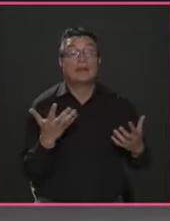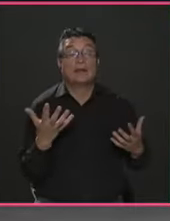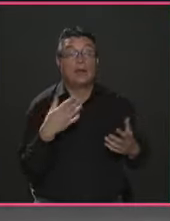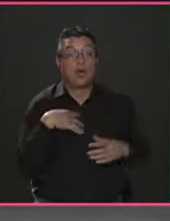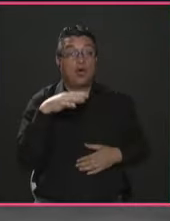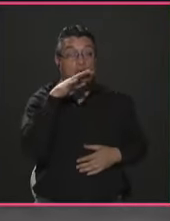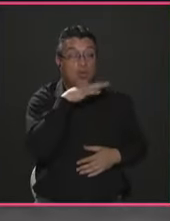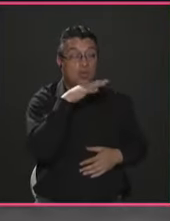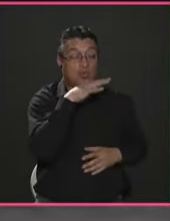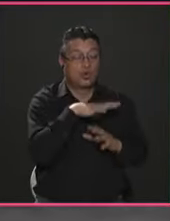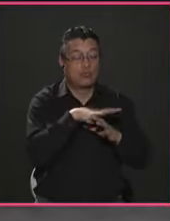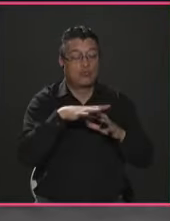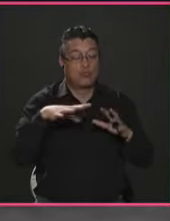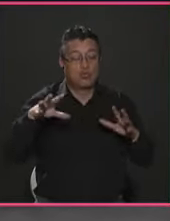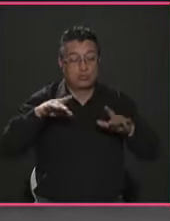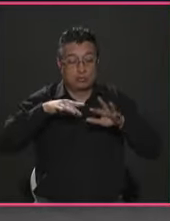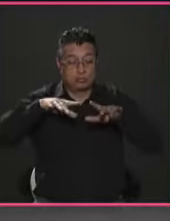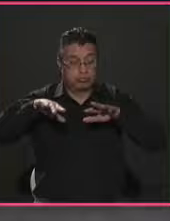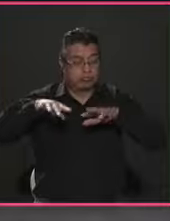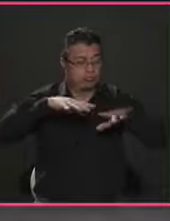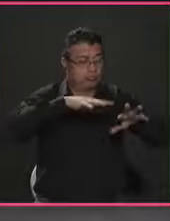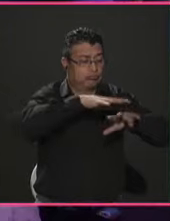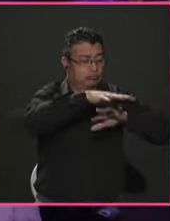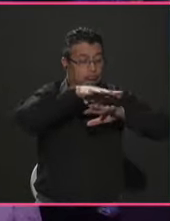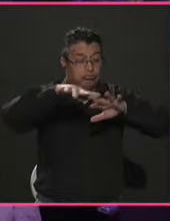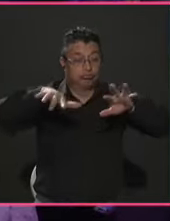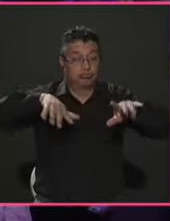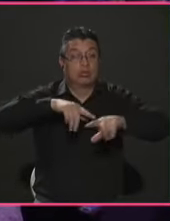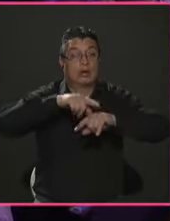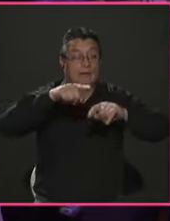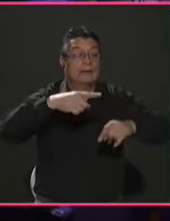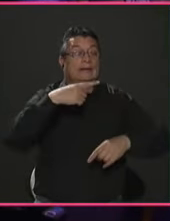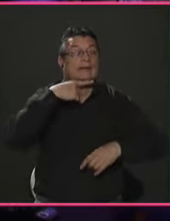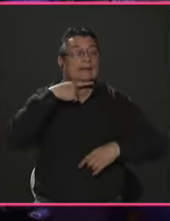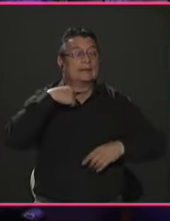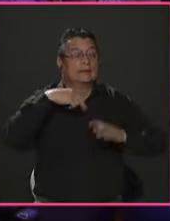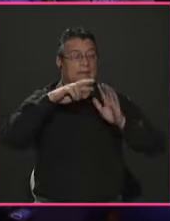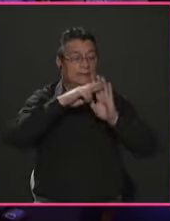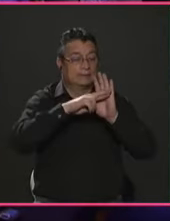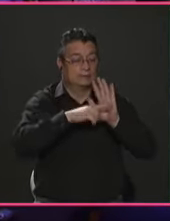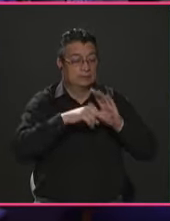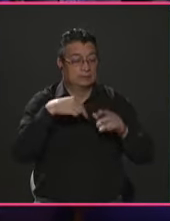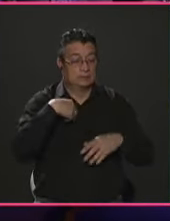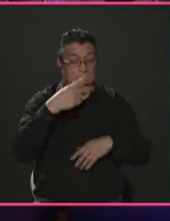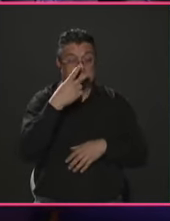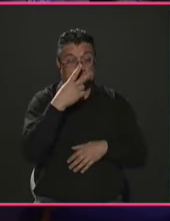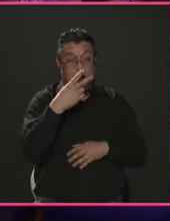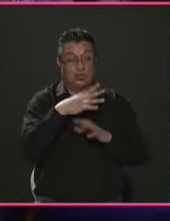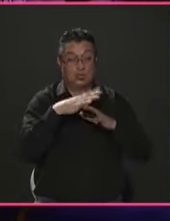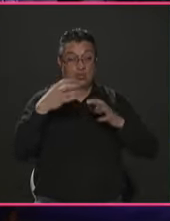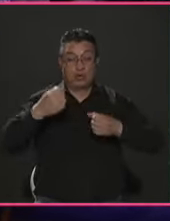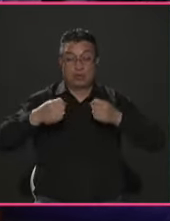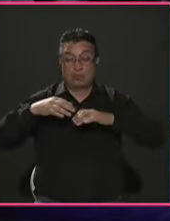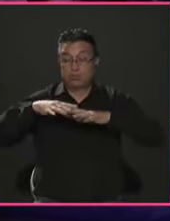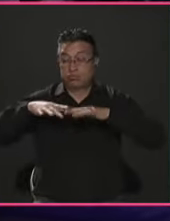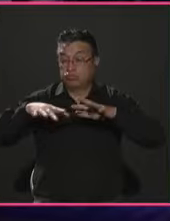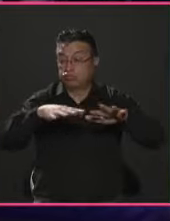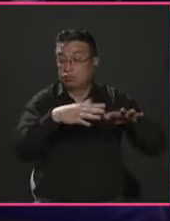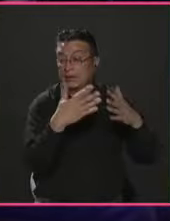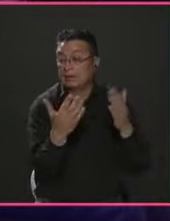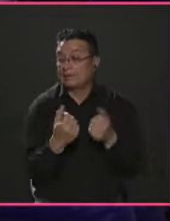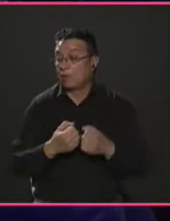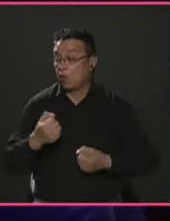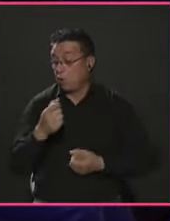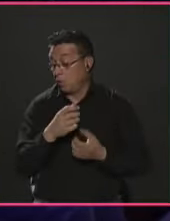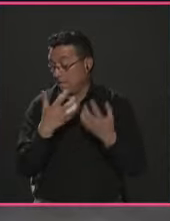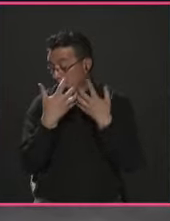usando muchos circuitos demasiados circuitos y aquí viene el interesante regulatorio Oye pero podos a usar muchos muchos circuitos necesitamos máquinas super